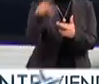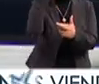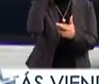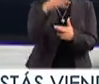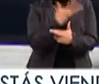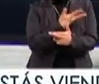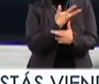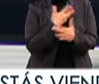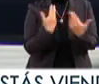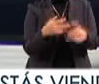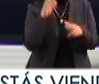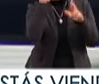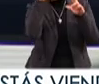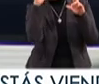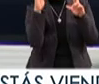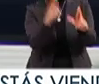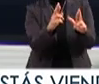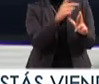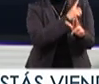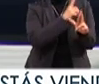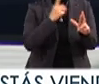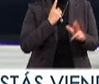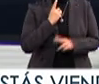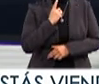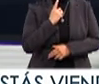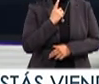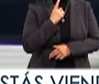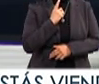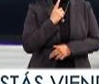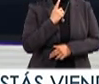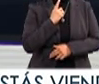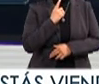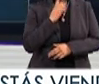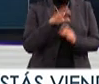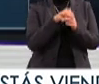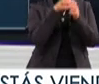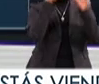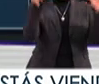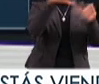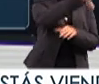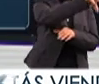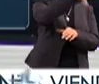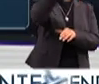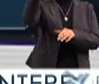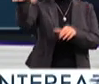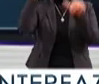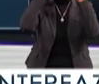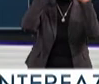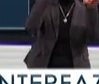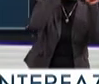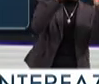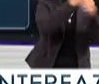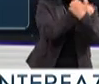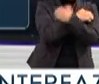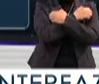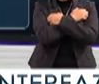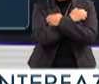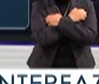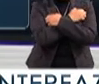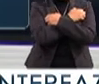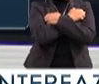México tiene que respetar y ampliar la atención en educación,